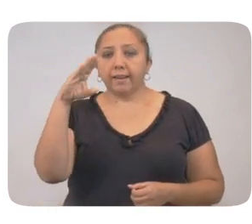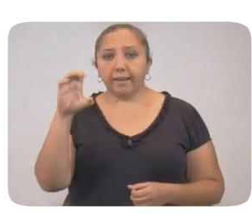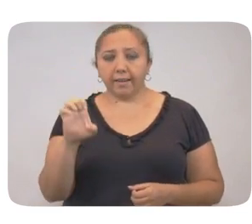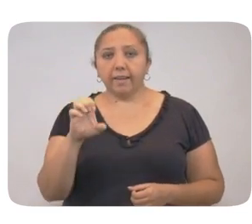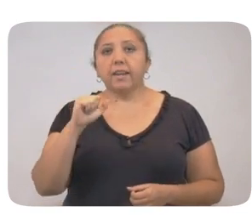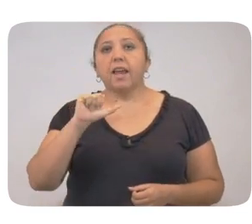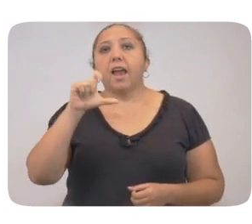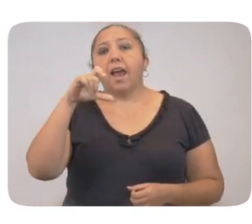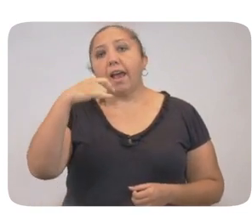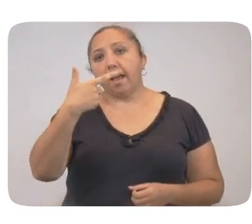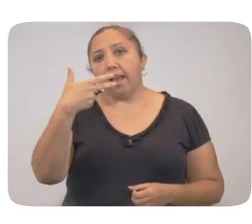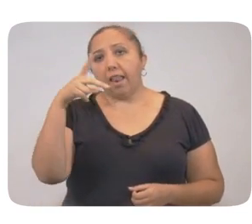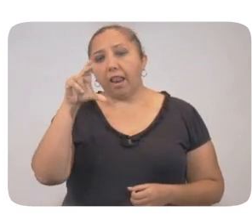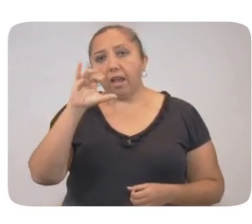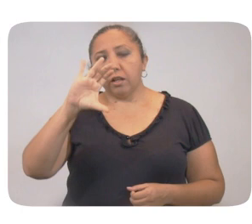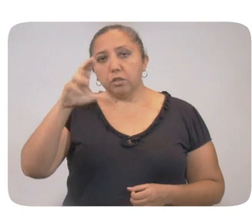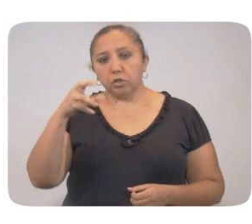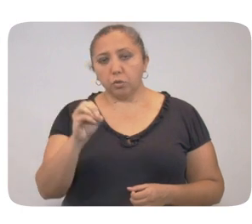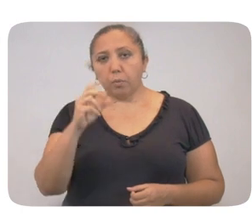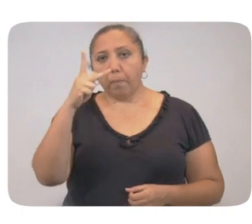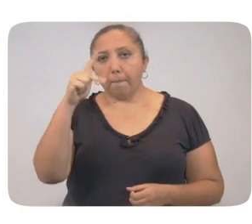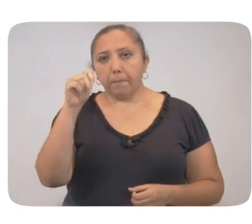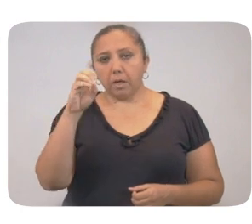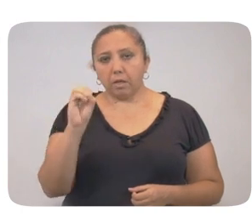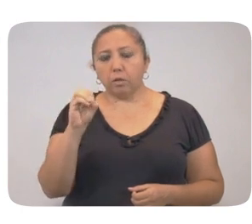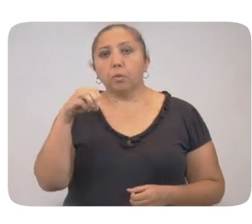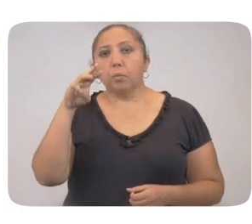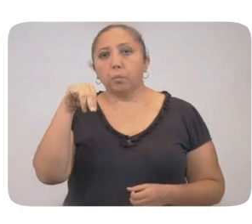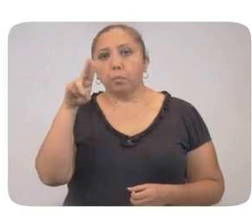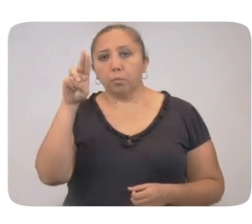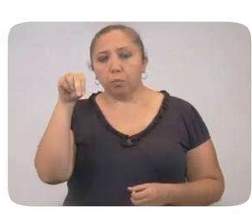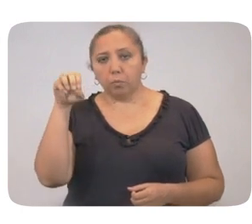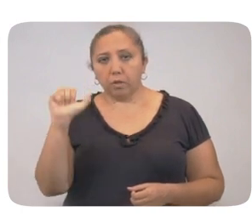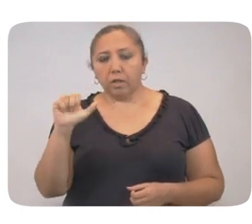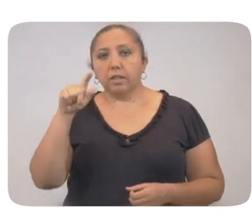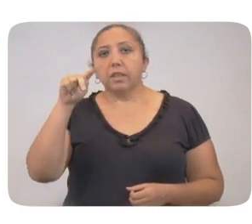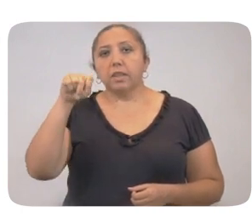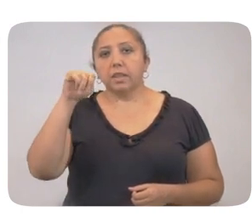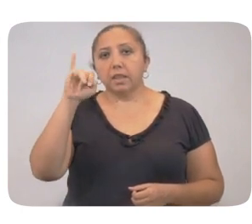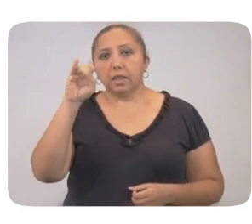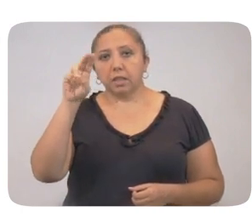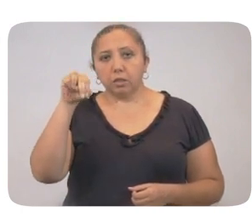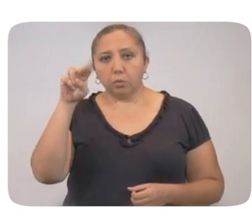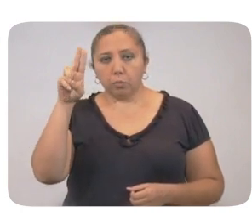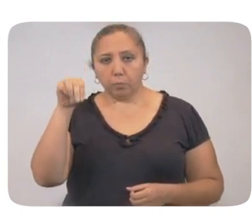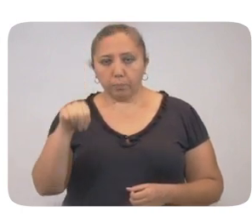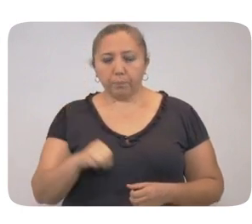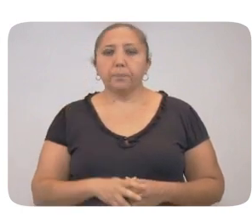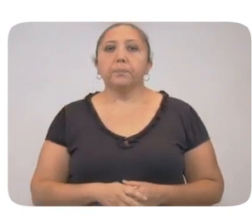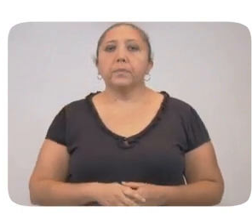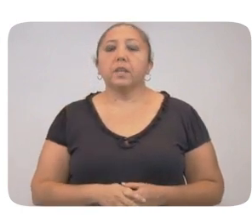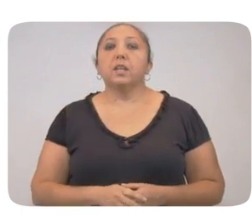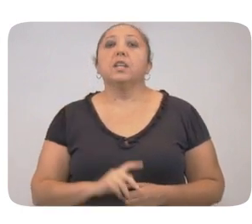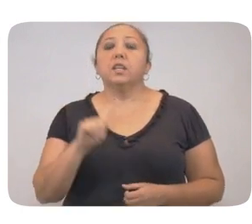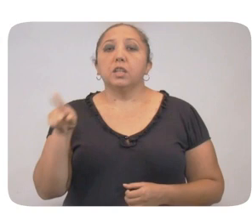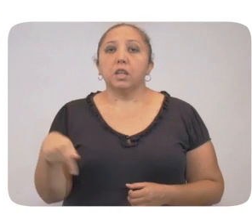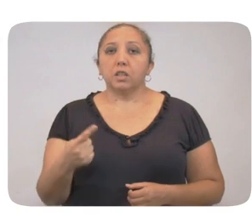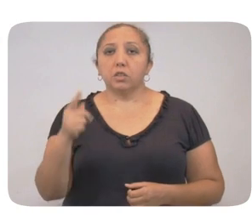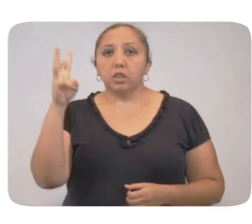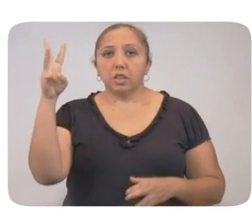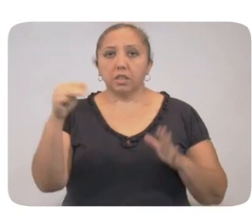Jalachó, Junucmá, Muna, Peto, San Felipe, Telchac Puerto, Tinum y Tixcocó. En total ya